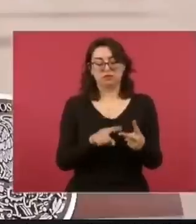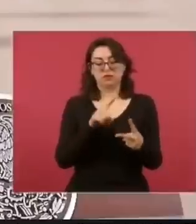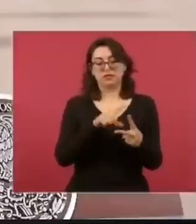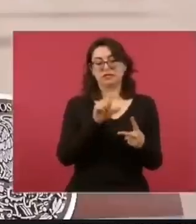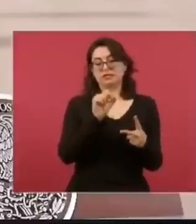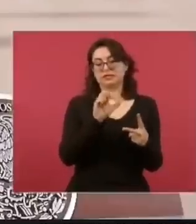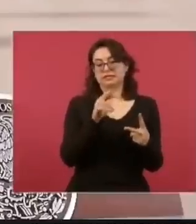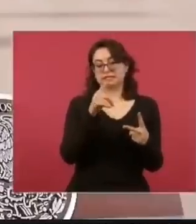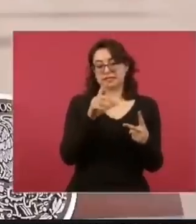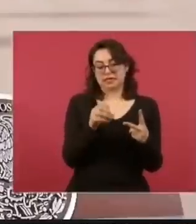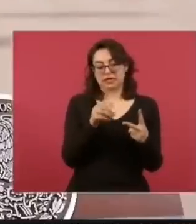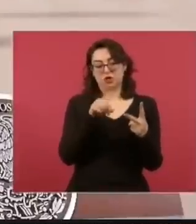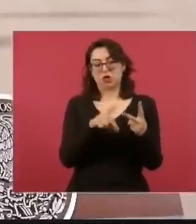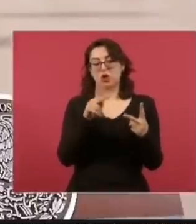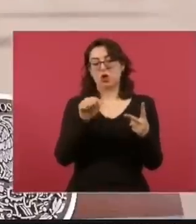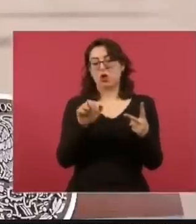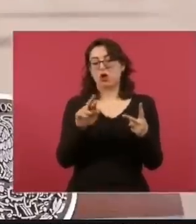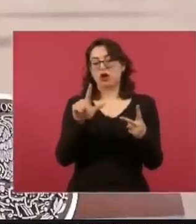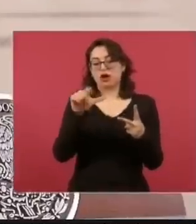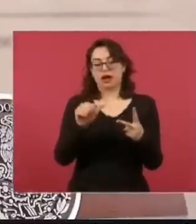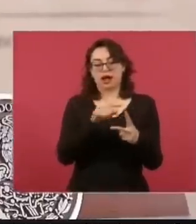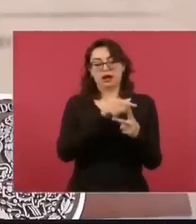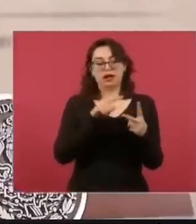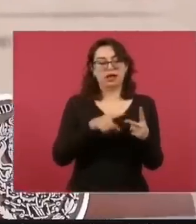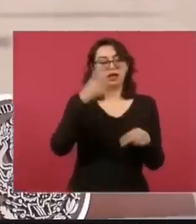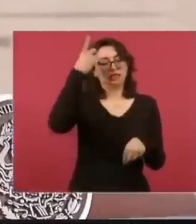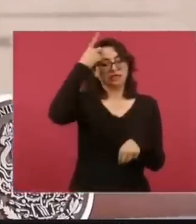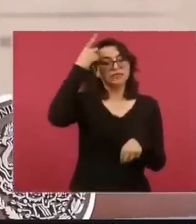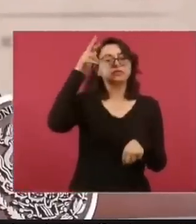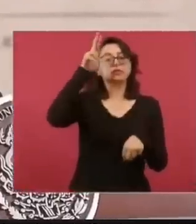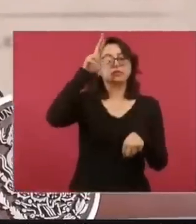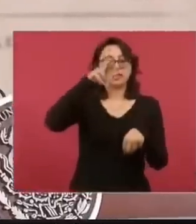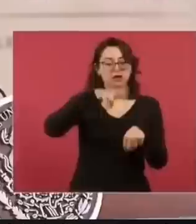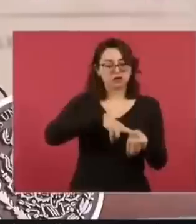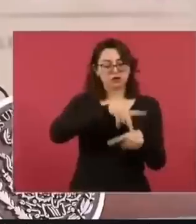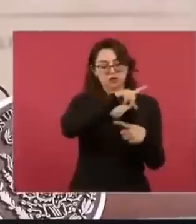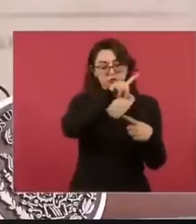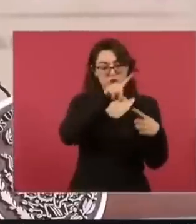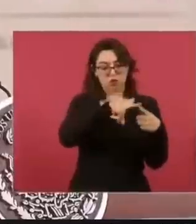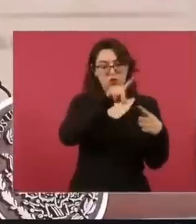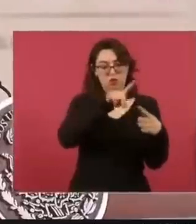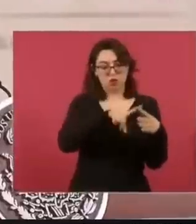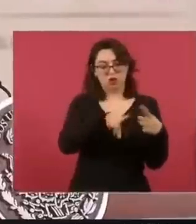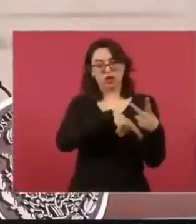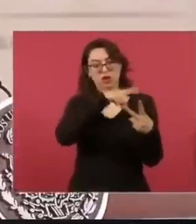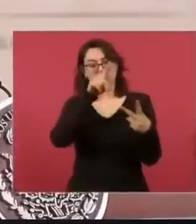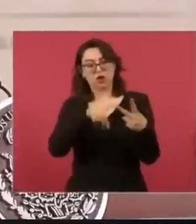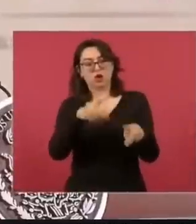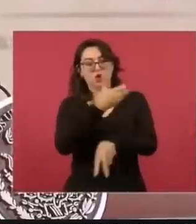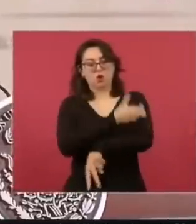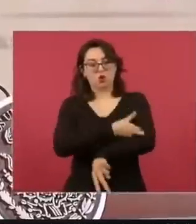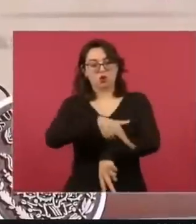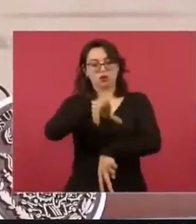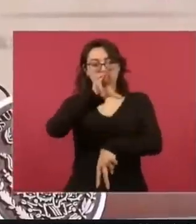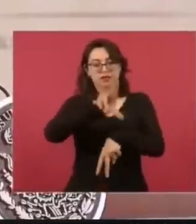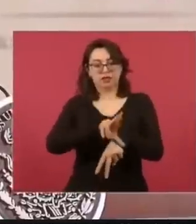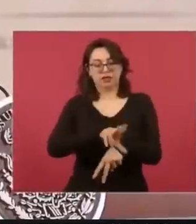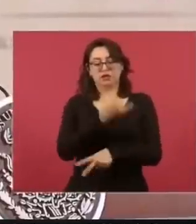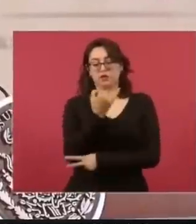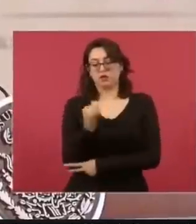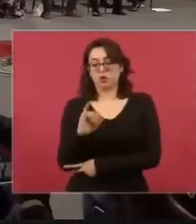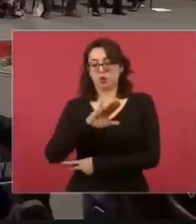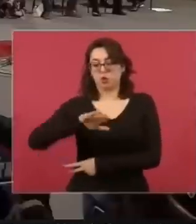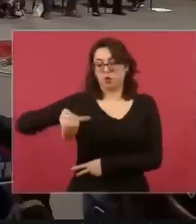quienes en la época de los hechos ostentaban los cargos de director de prestaciones económicas y sociales y coordinadora Nacional de